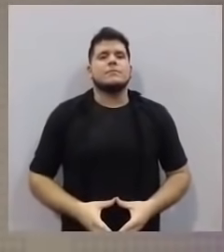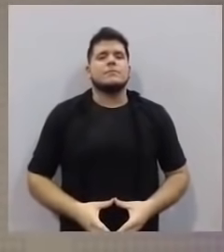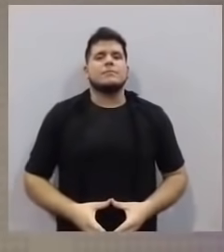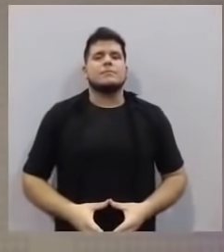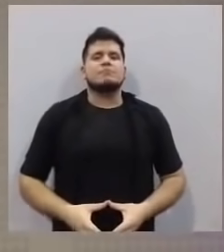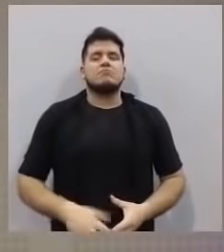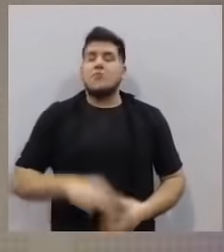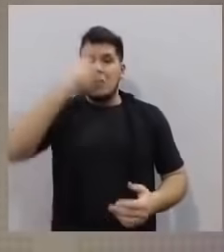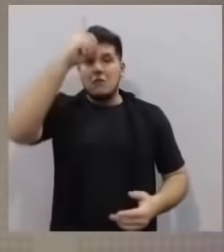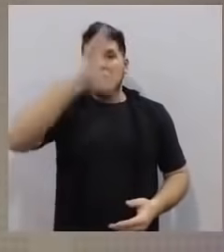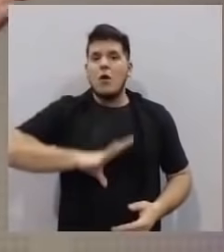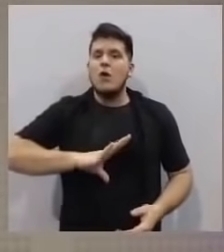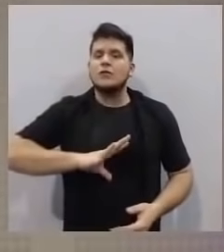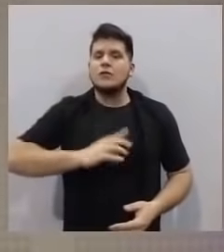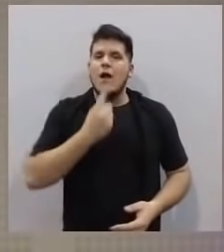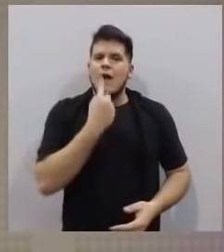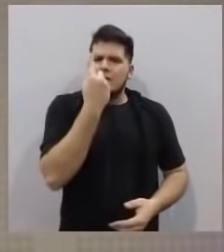diga tengo tanto